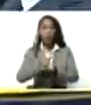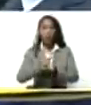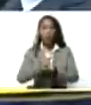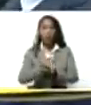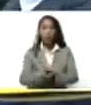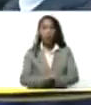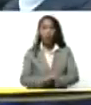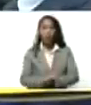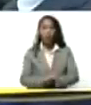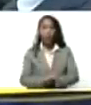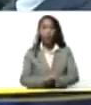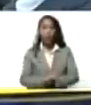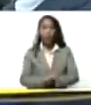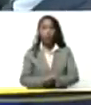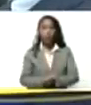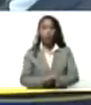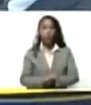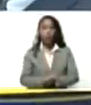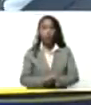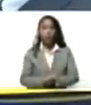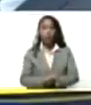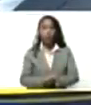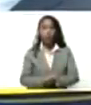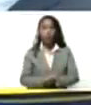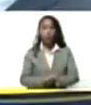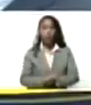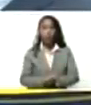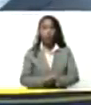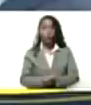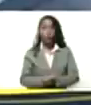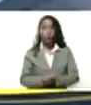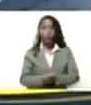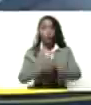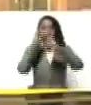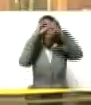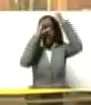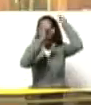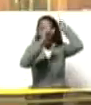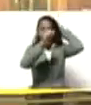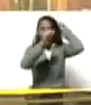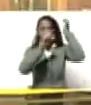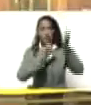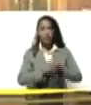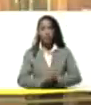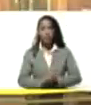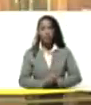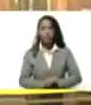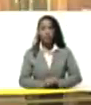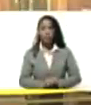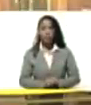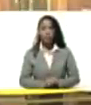como ustedes conoce muy bien el profesor pedro calzadilla